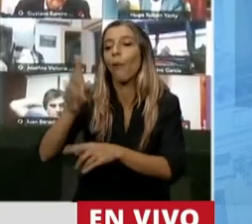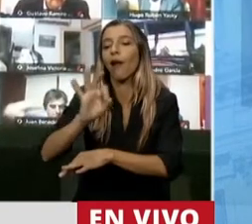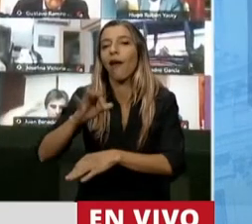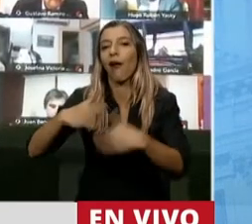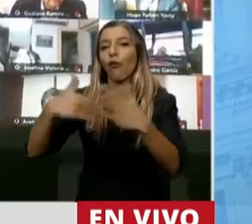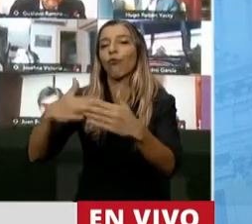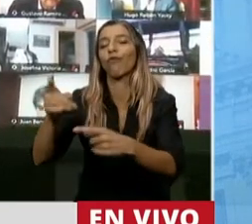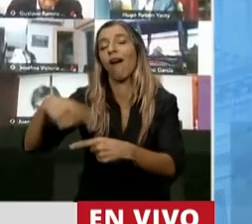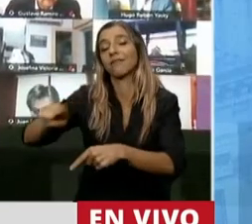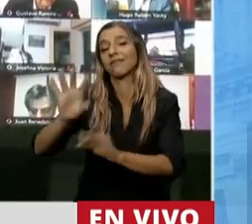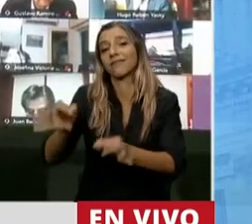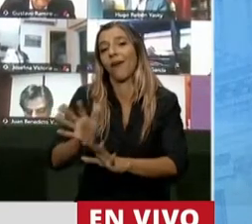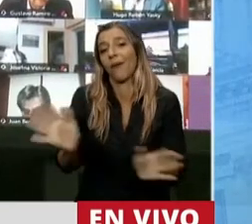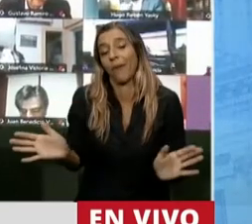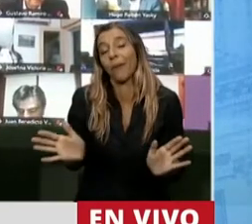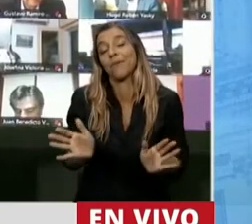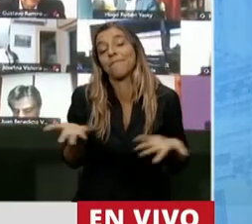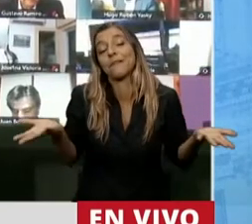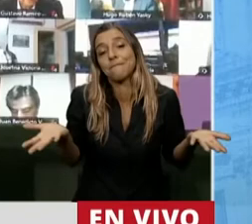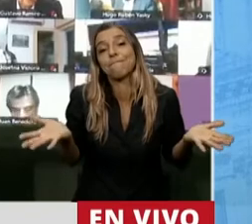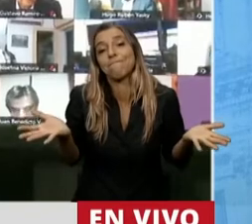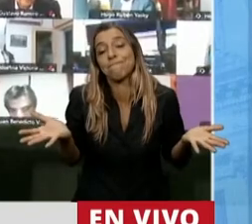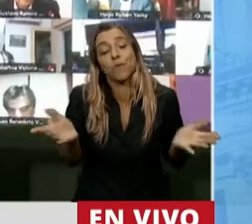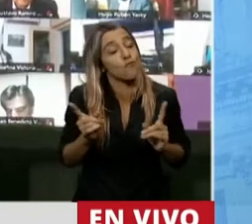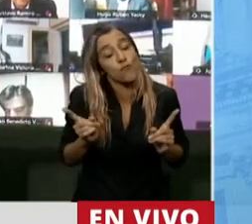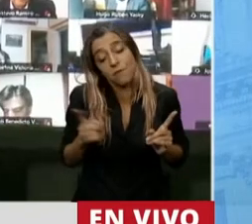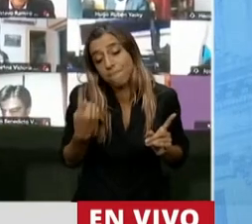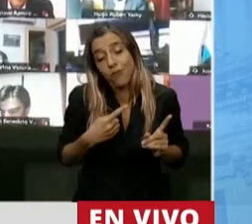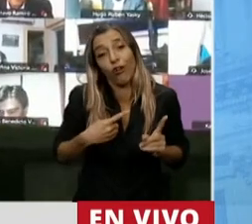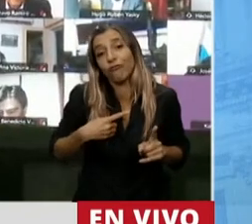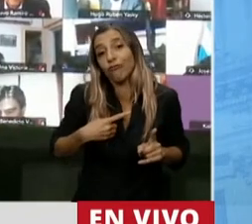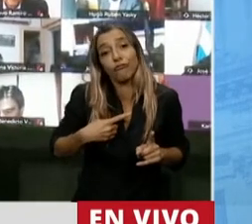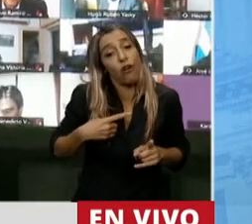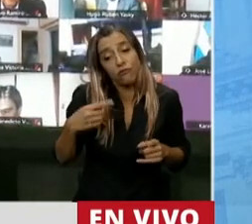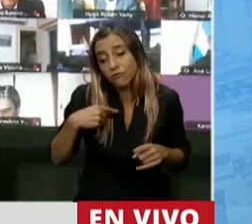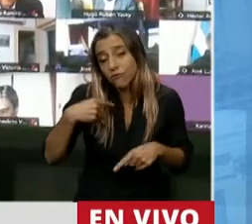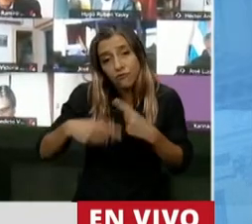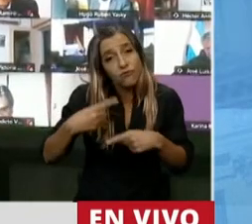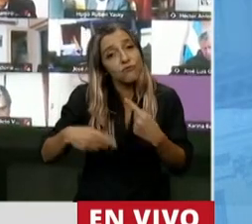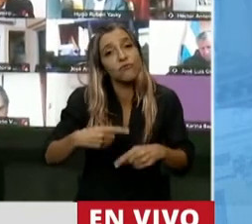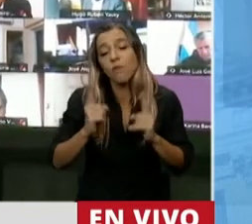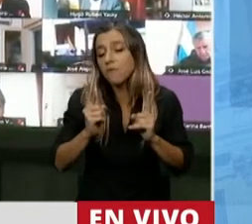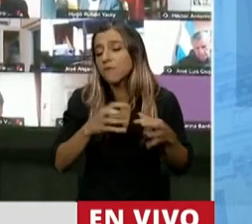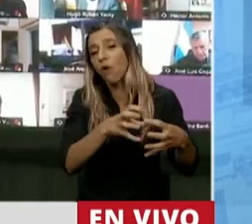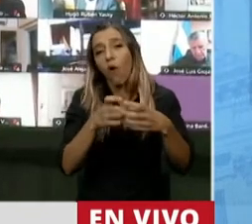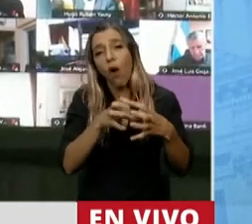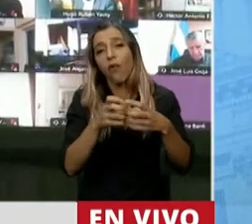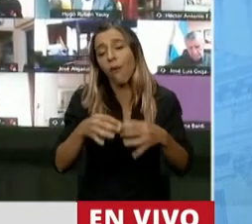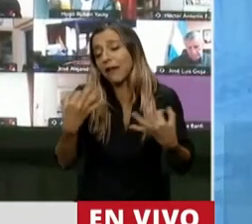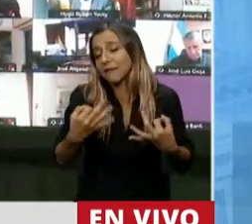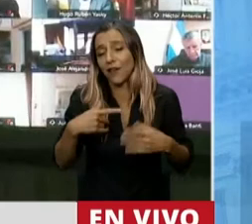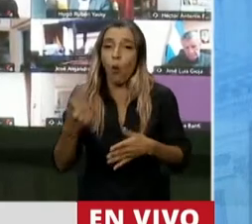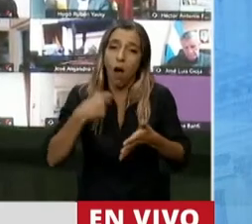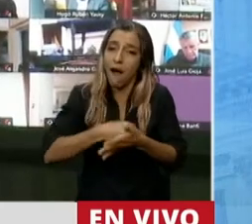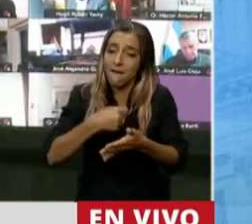años, entonces vamos a tener que seguir charlando en los ámbitos que nos toque, seguramente el de la militancia será el